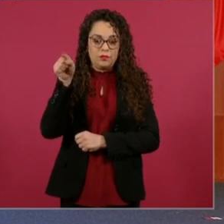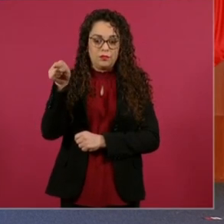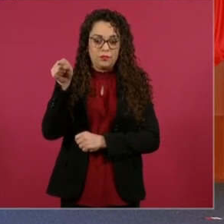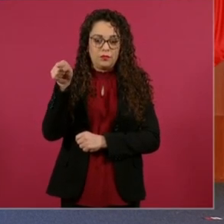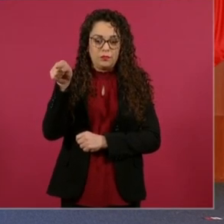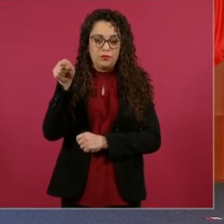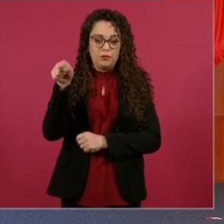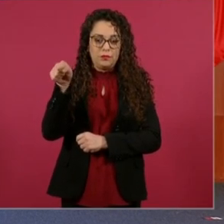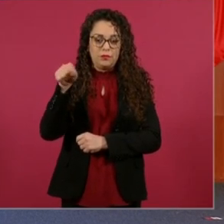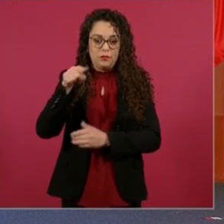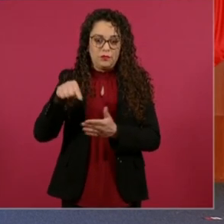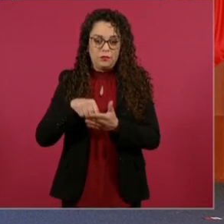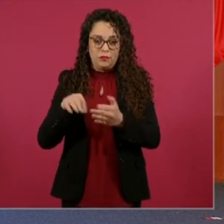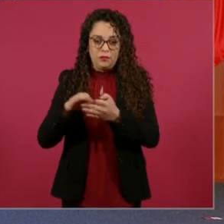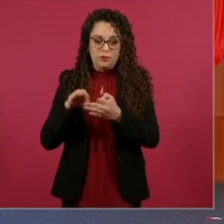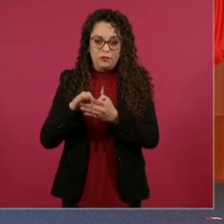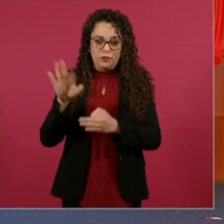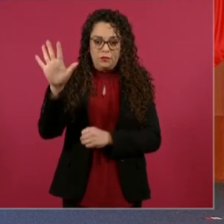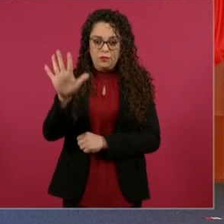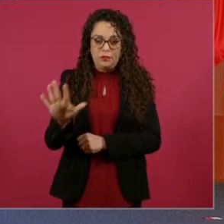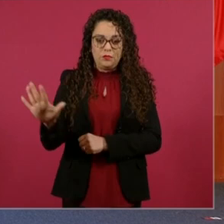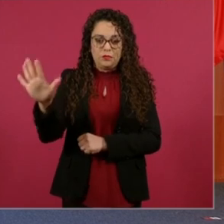por aquí.